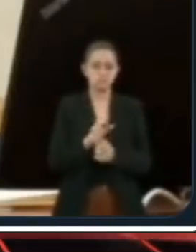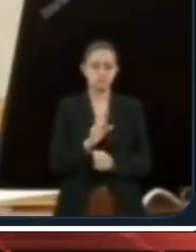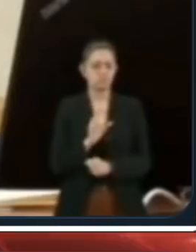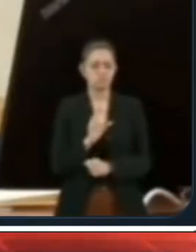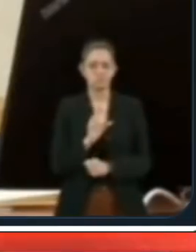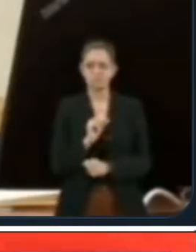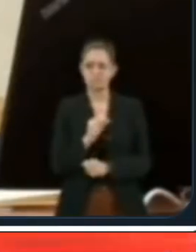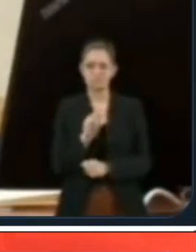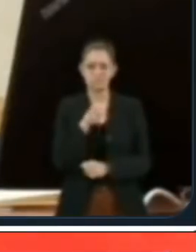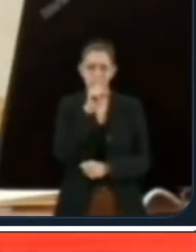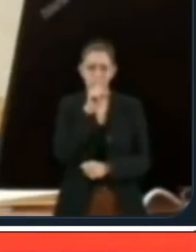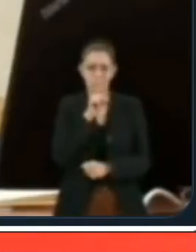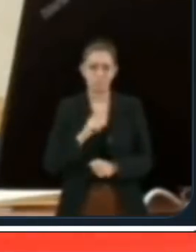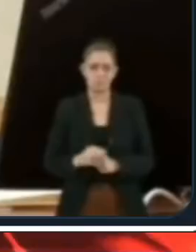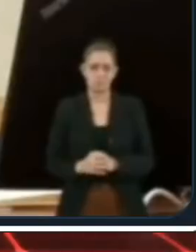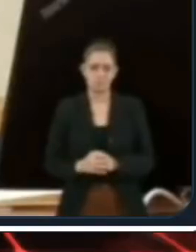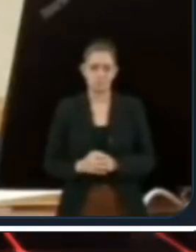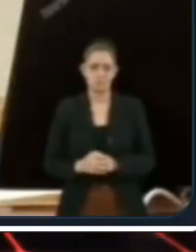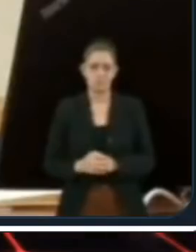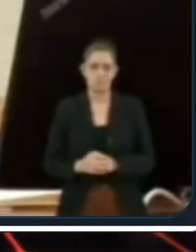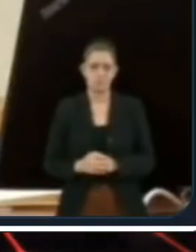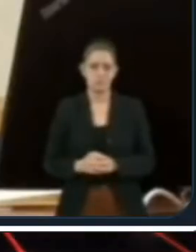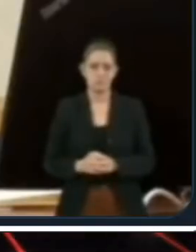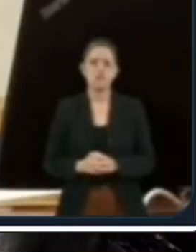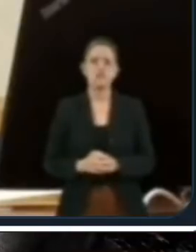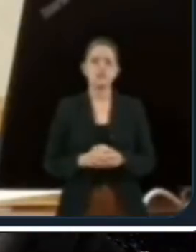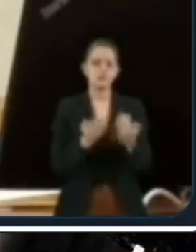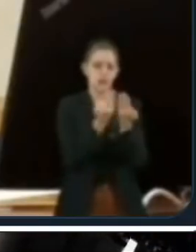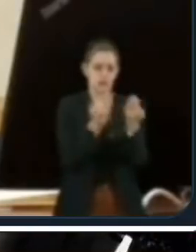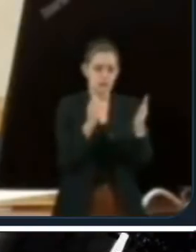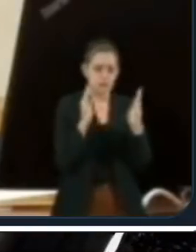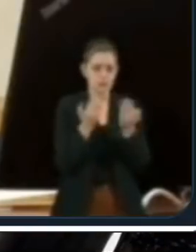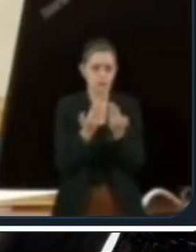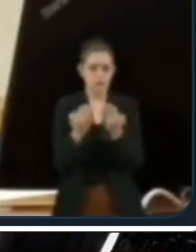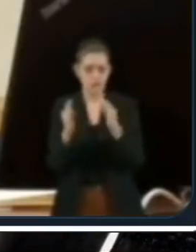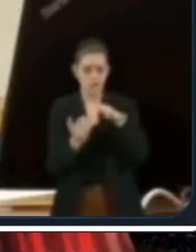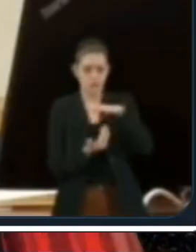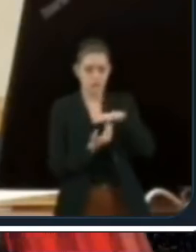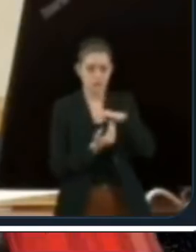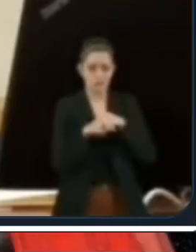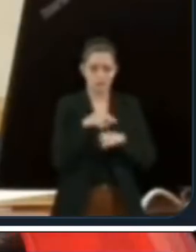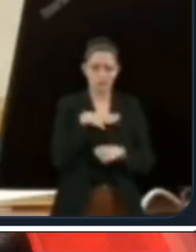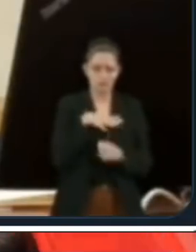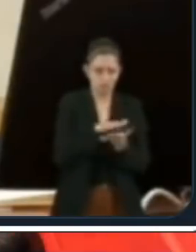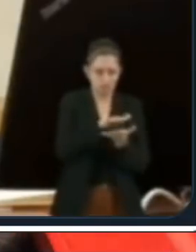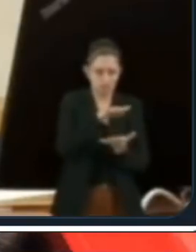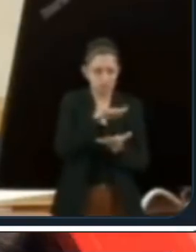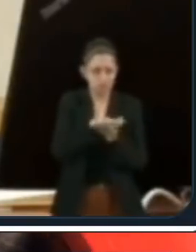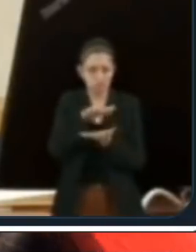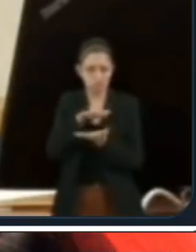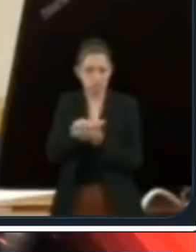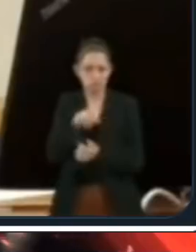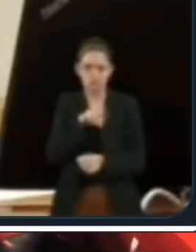las 167,000 que debería haber puesto. Amigos y amigas, seguramente de